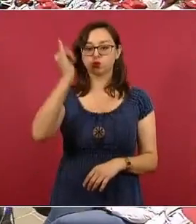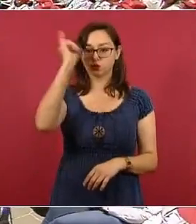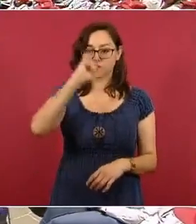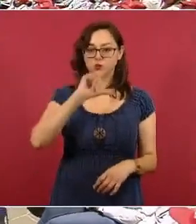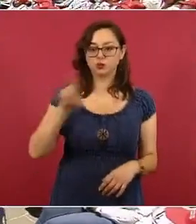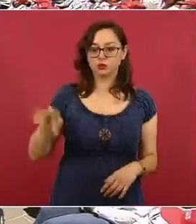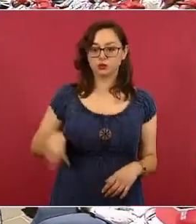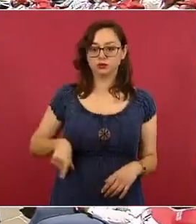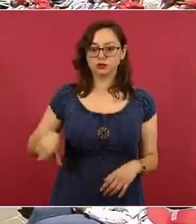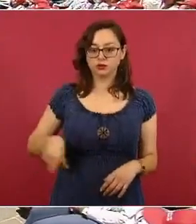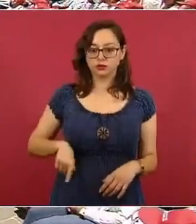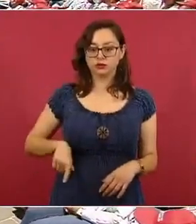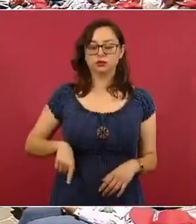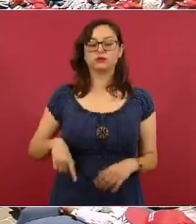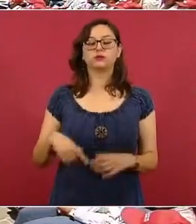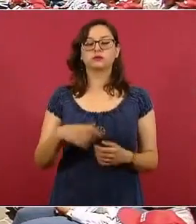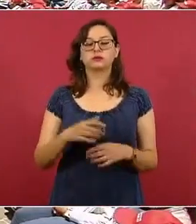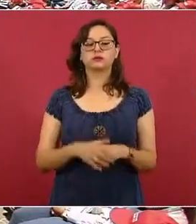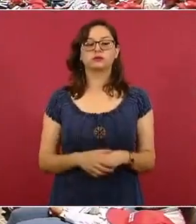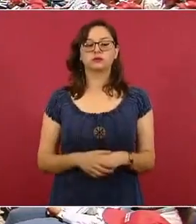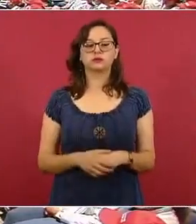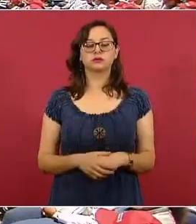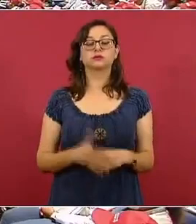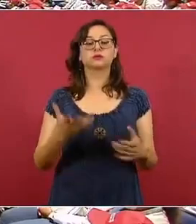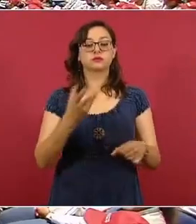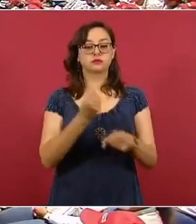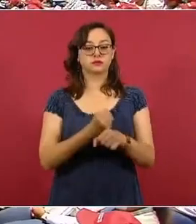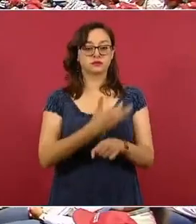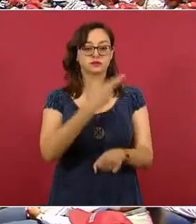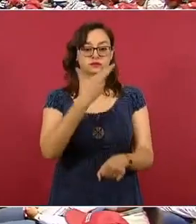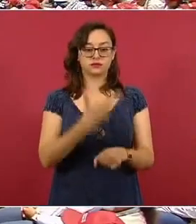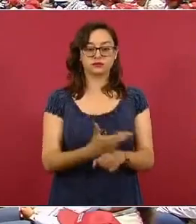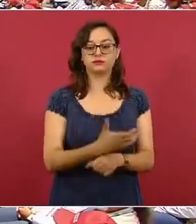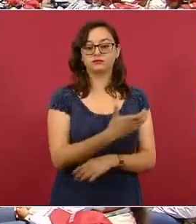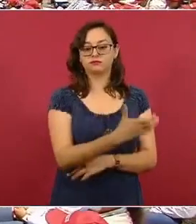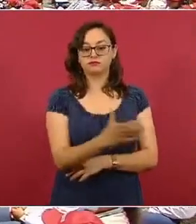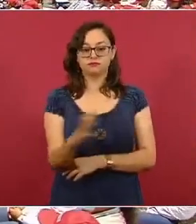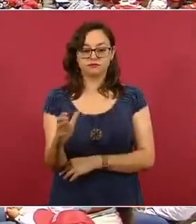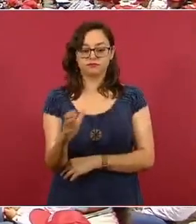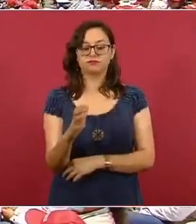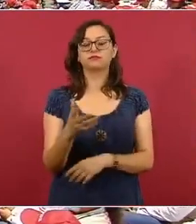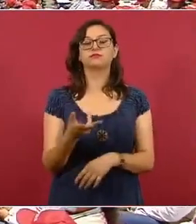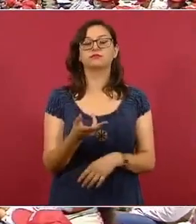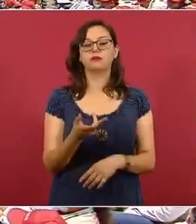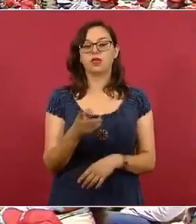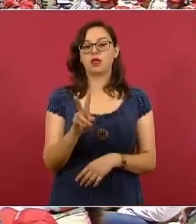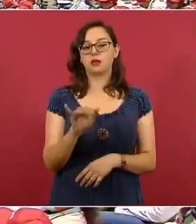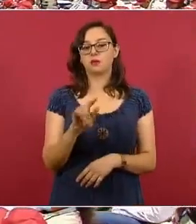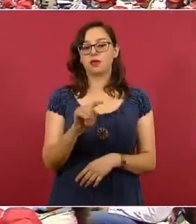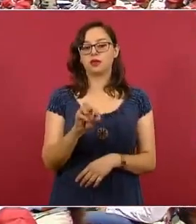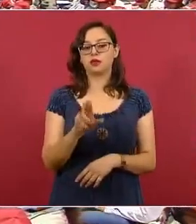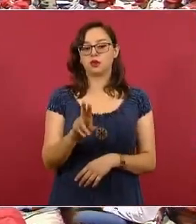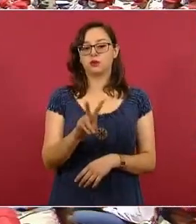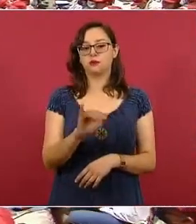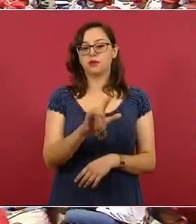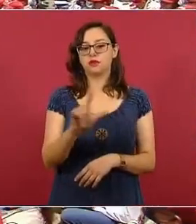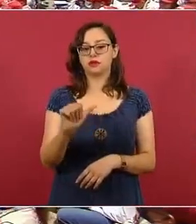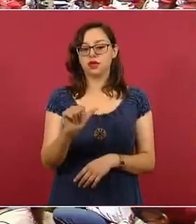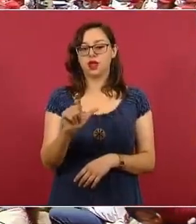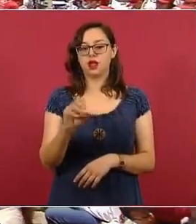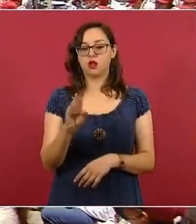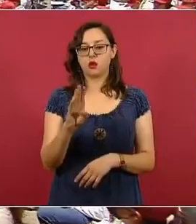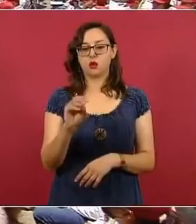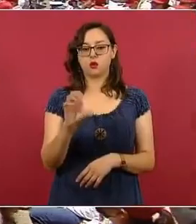Claudia Sheinbaum, ciudadano Secretario de Agricultura, Víctor Villalobos, compañeros,